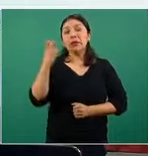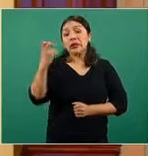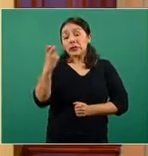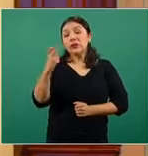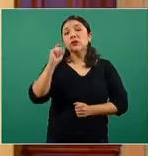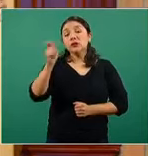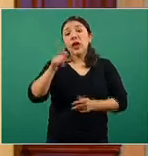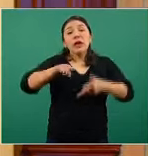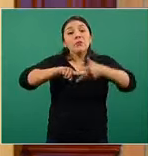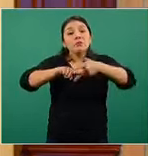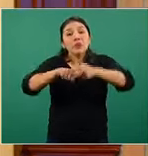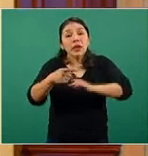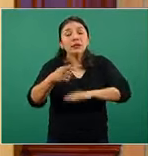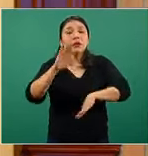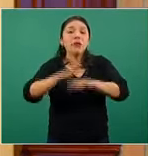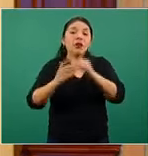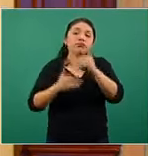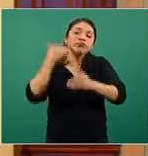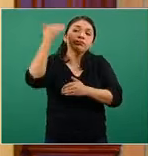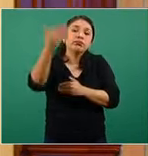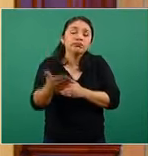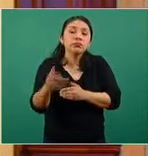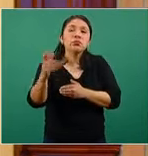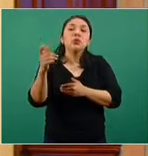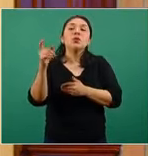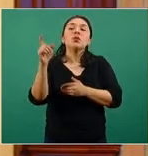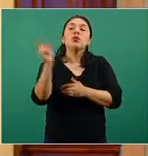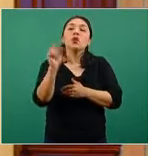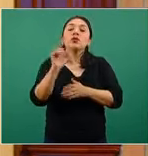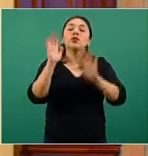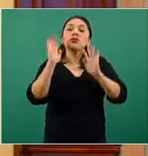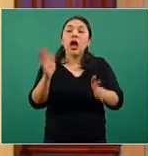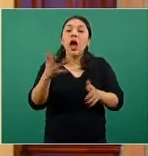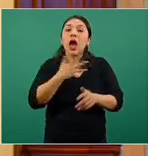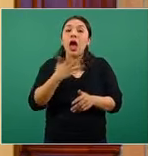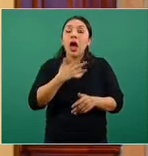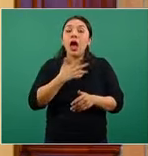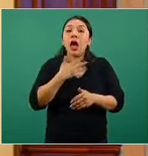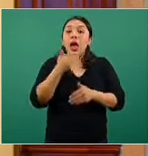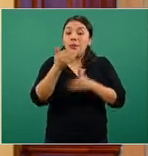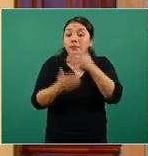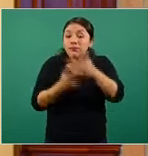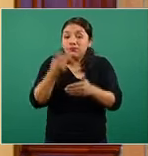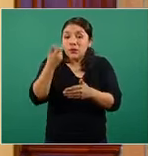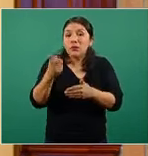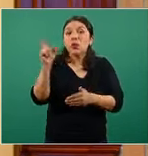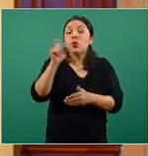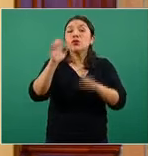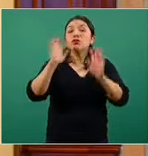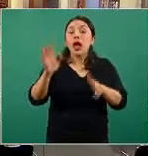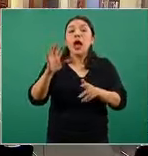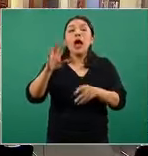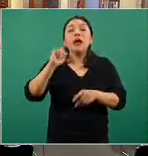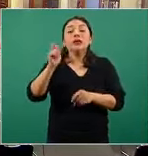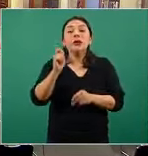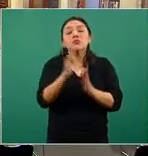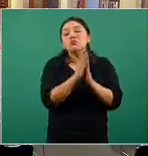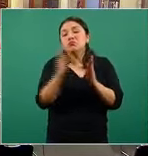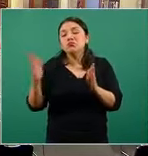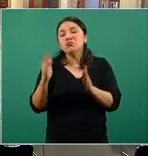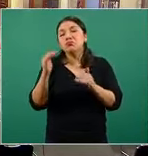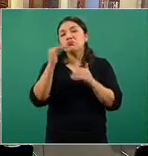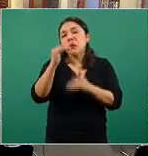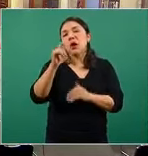se empezará a incrementar o empezará a producirse este avance, obviamente cuando se haya cumplido un mínimo